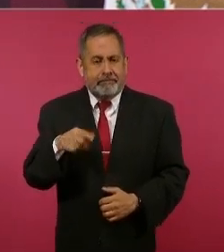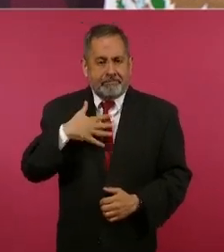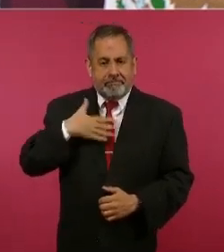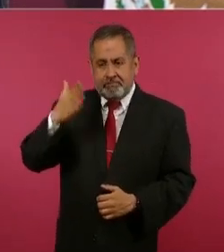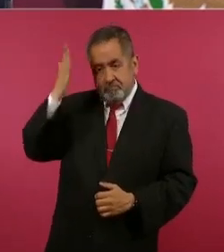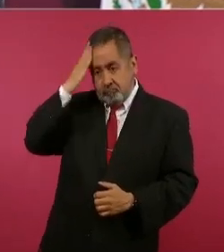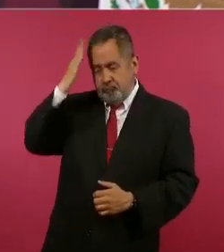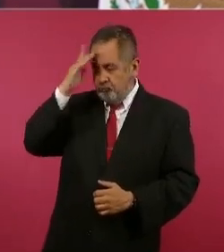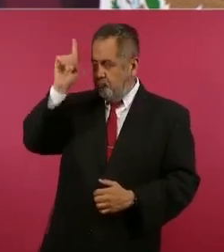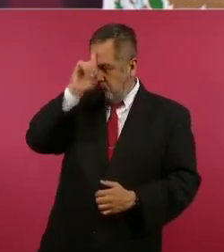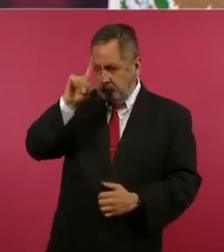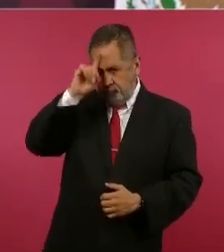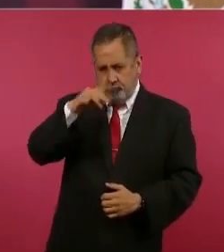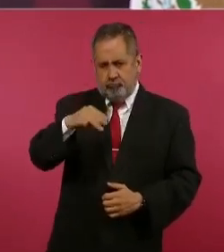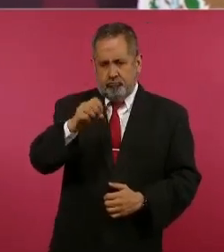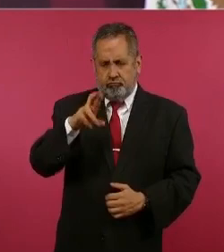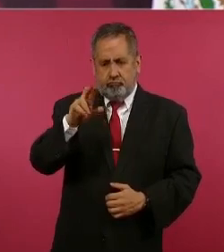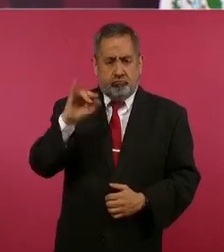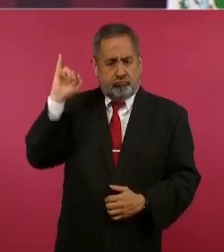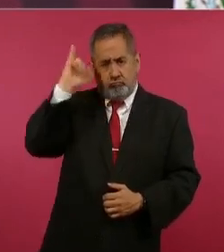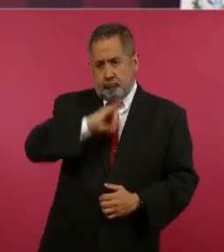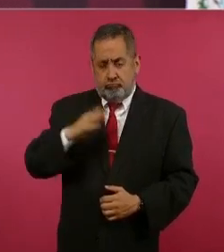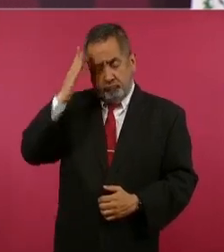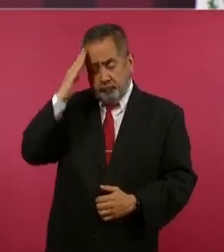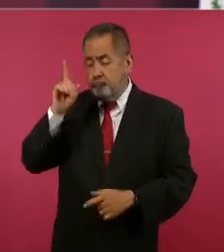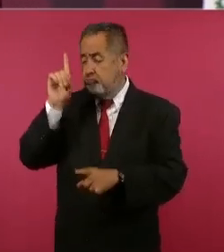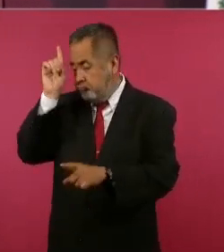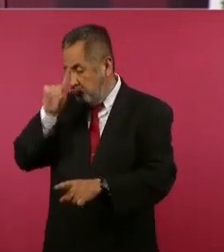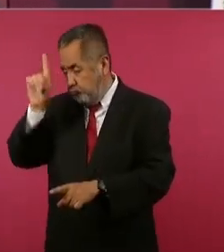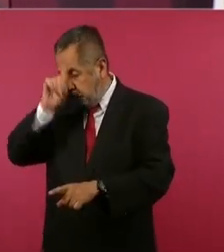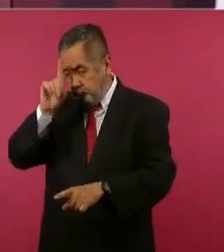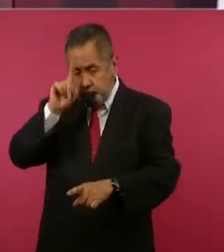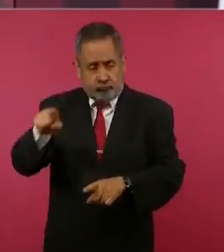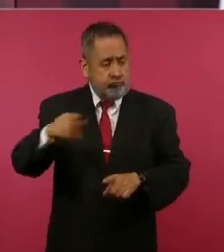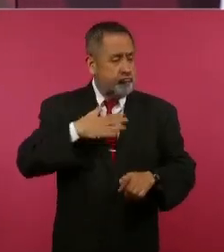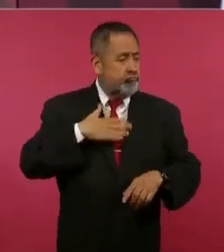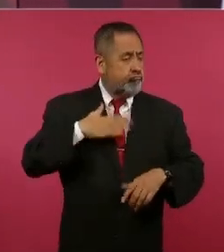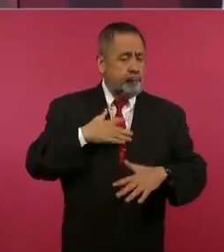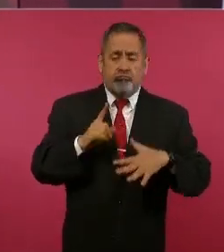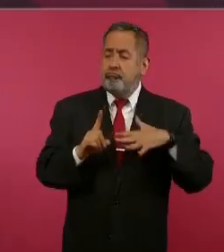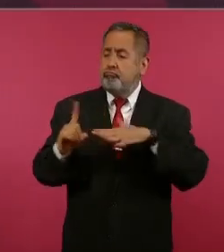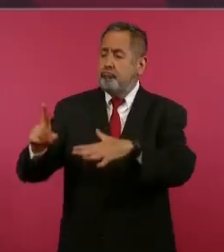líder moral, jefe máximo, caudillo,